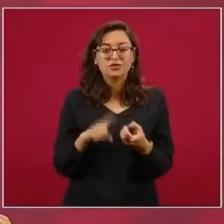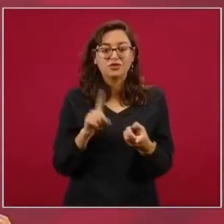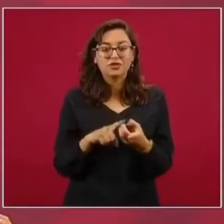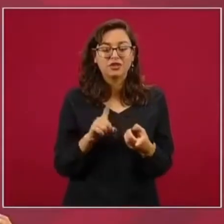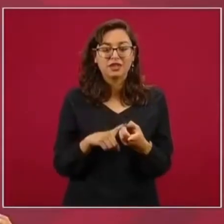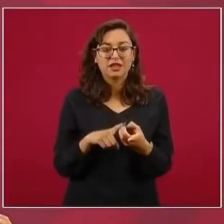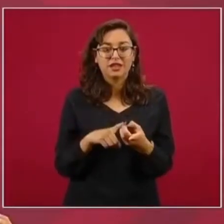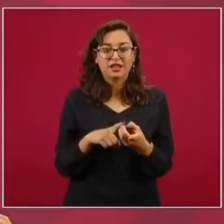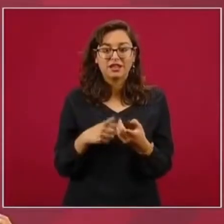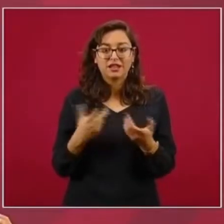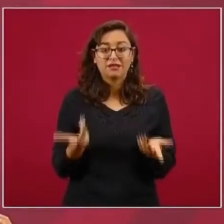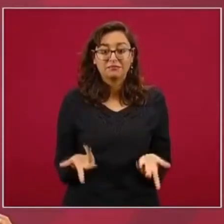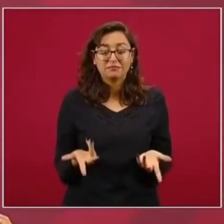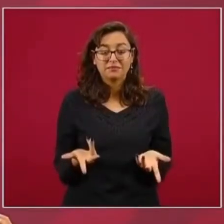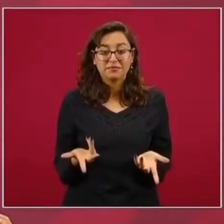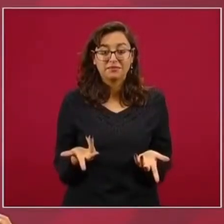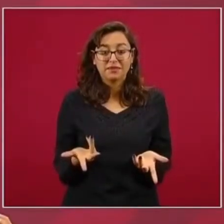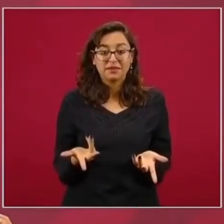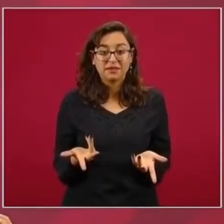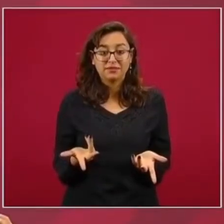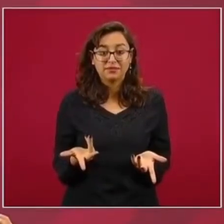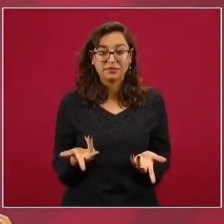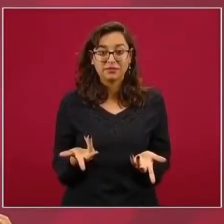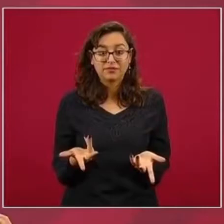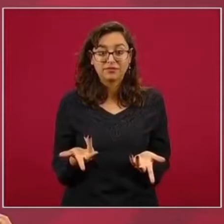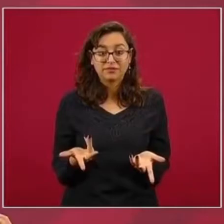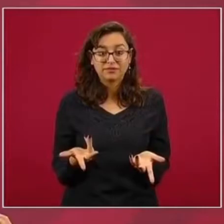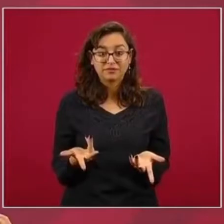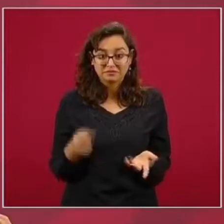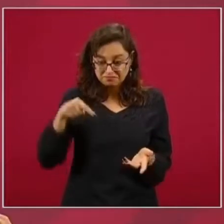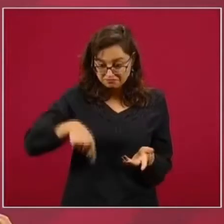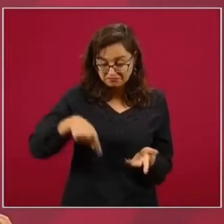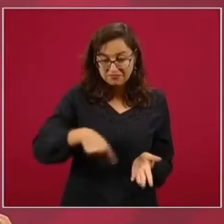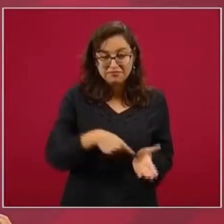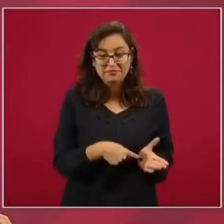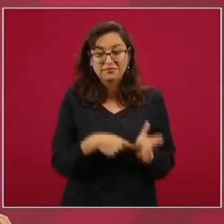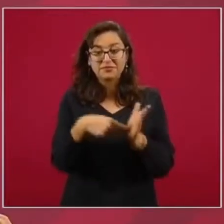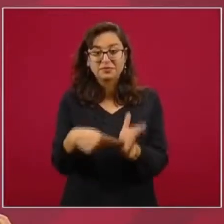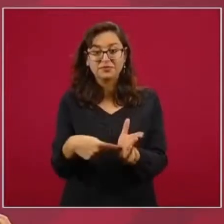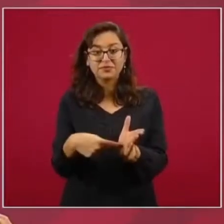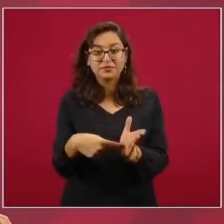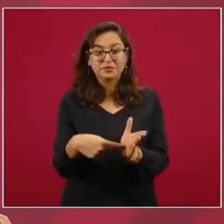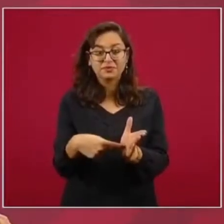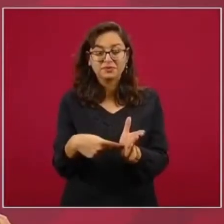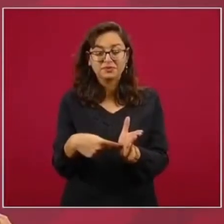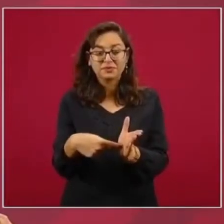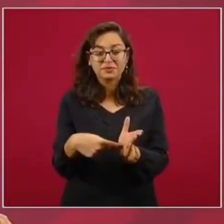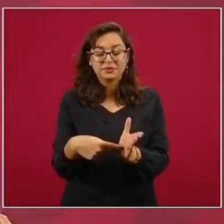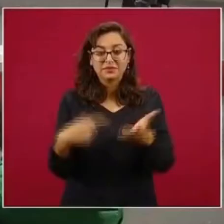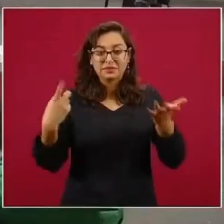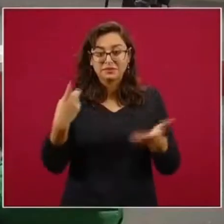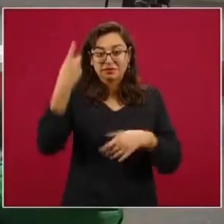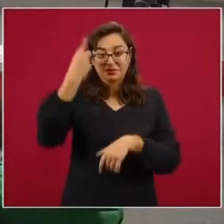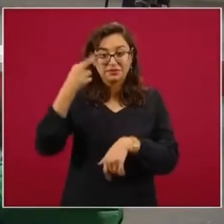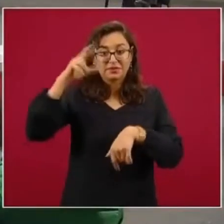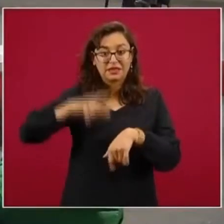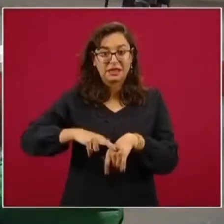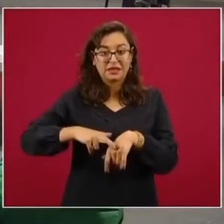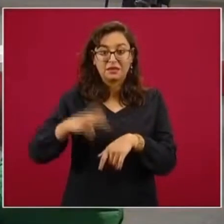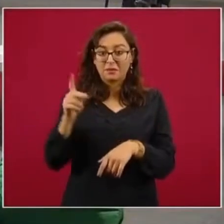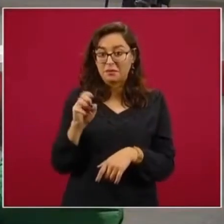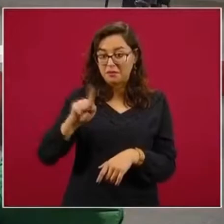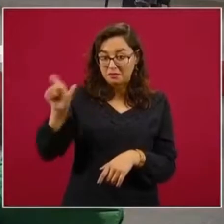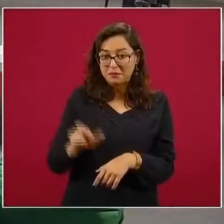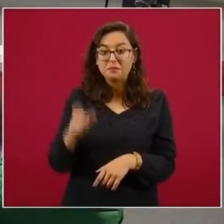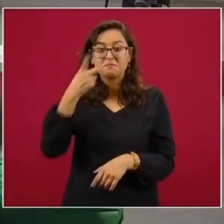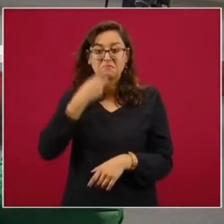Se dio a conocer aquí y ya nada más me informó el director de Pemex. Bueno, ni